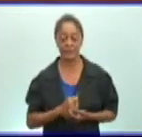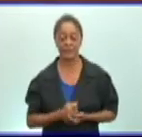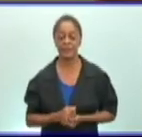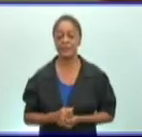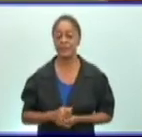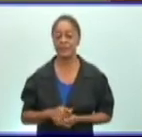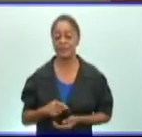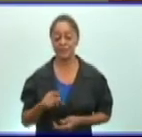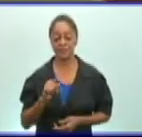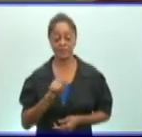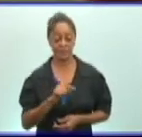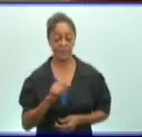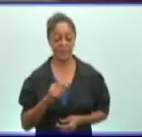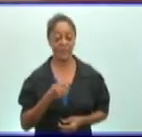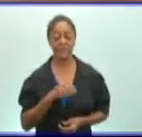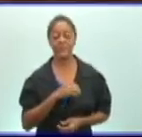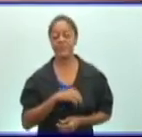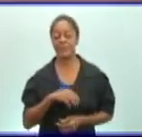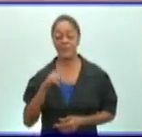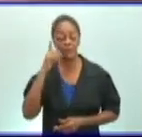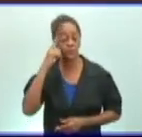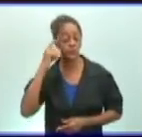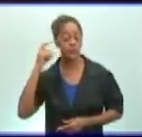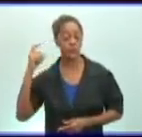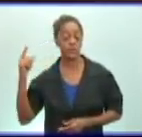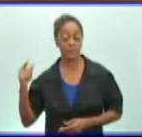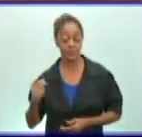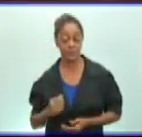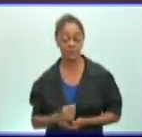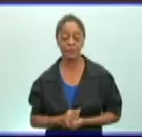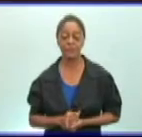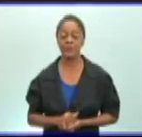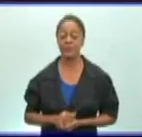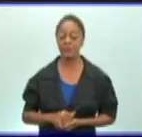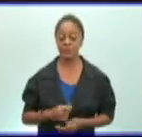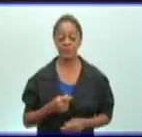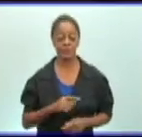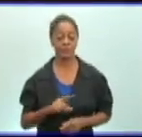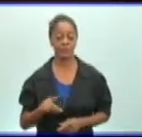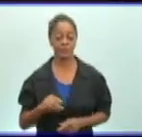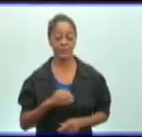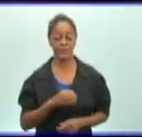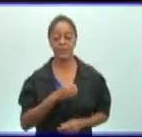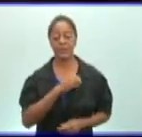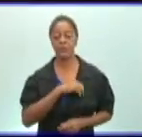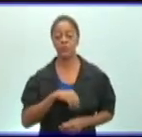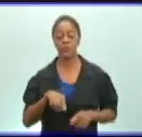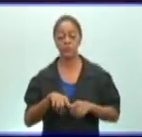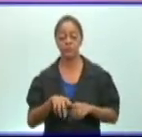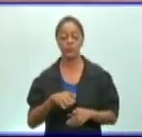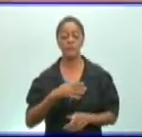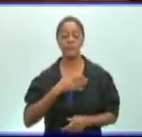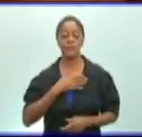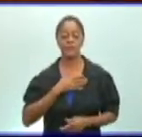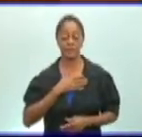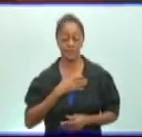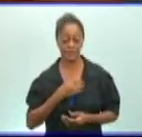irreal, y aunque fuese un sueño, te sentía junto a